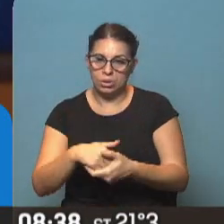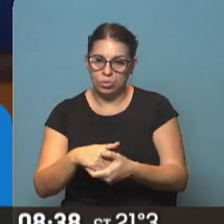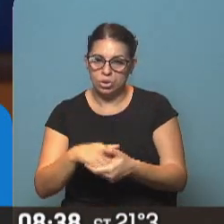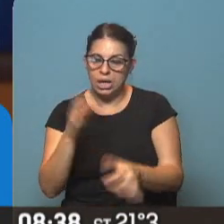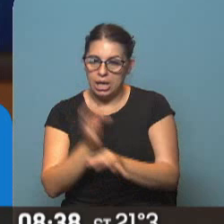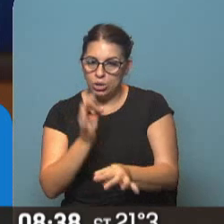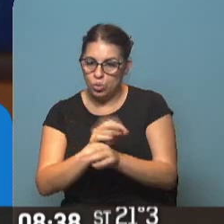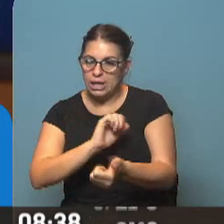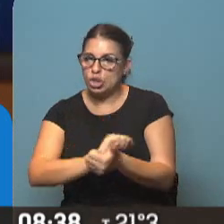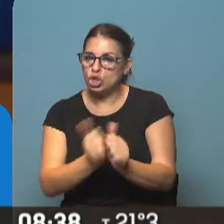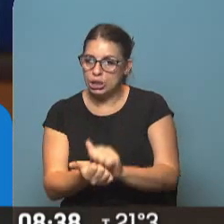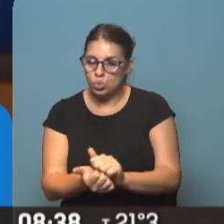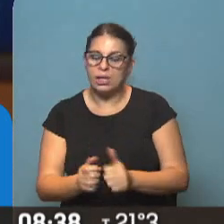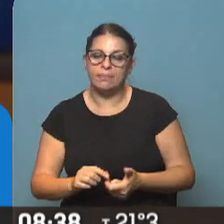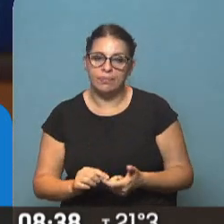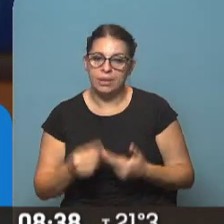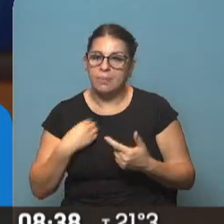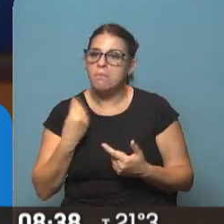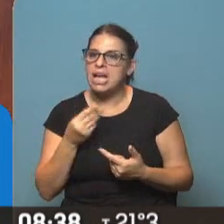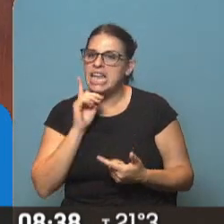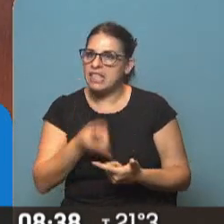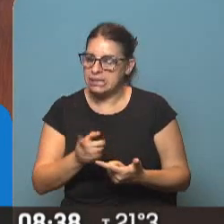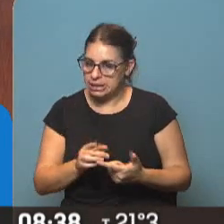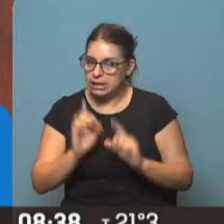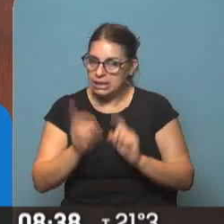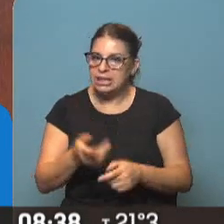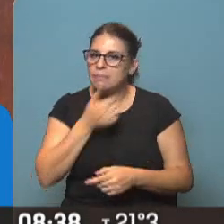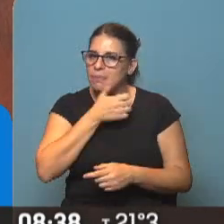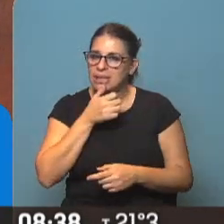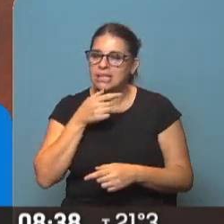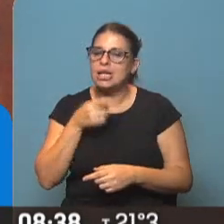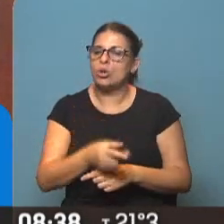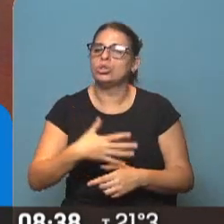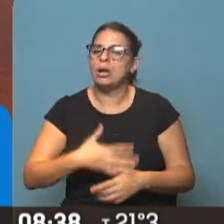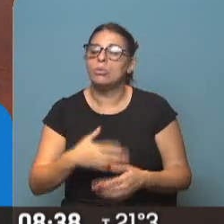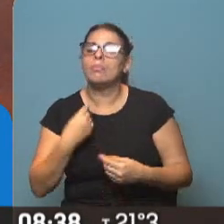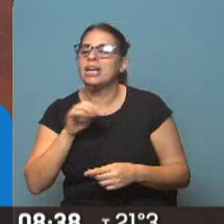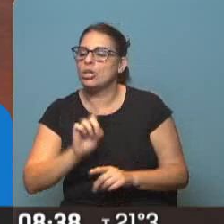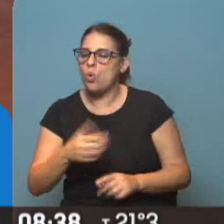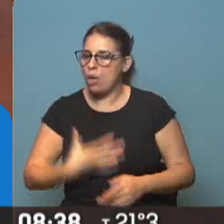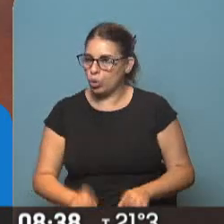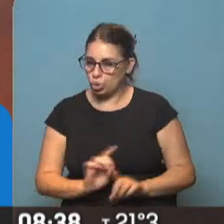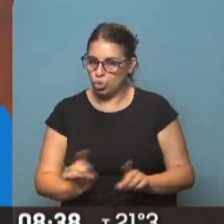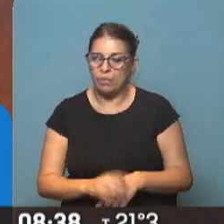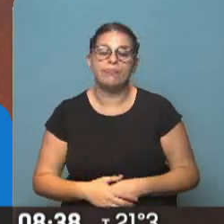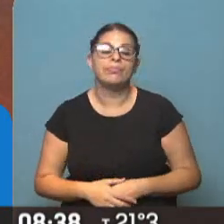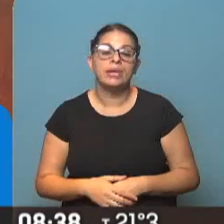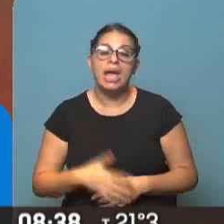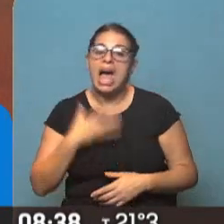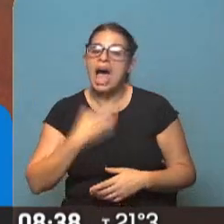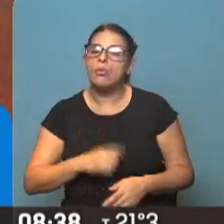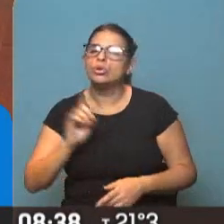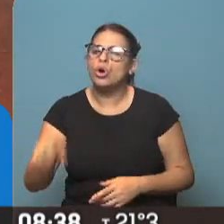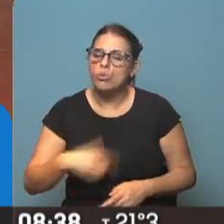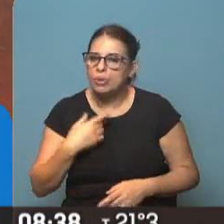educación sexual para decidir anticonceptivos para no abortar el aborto planteado